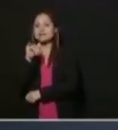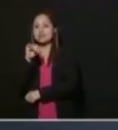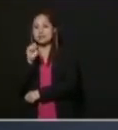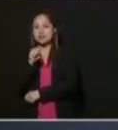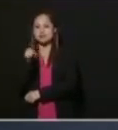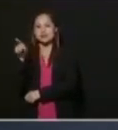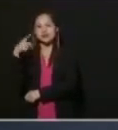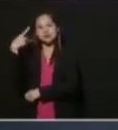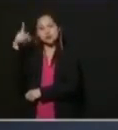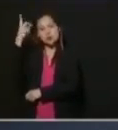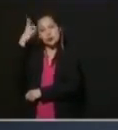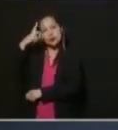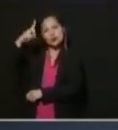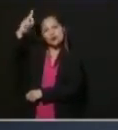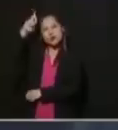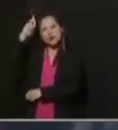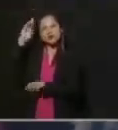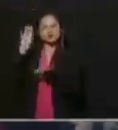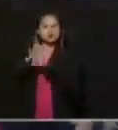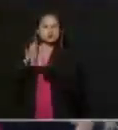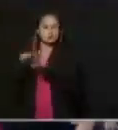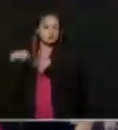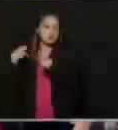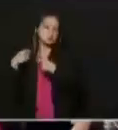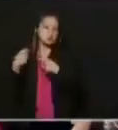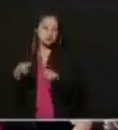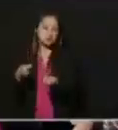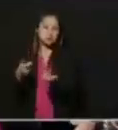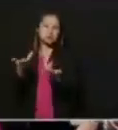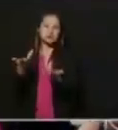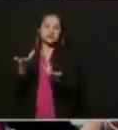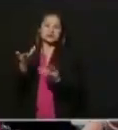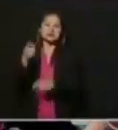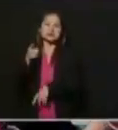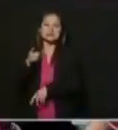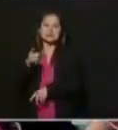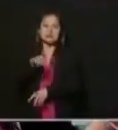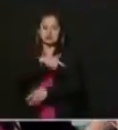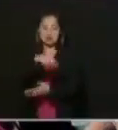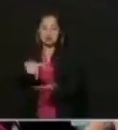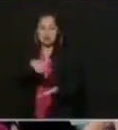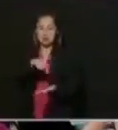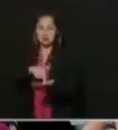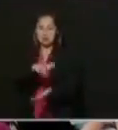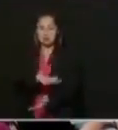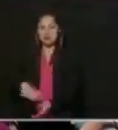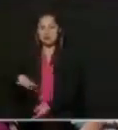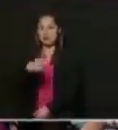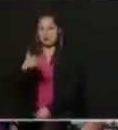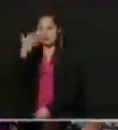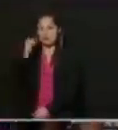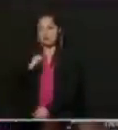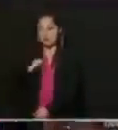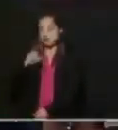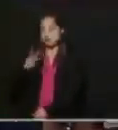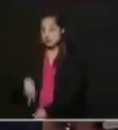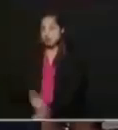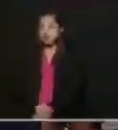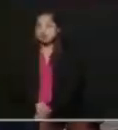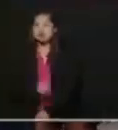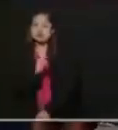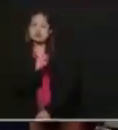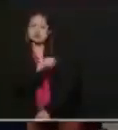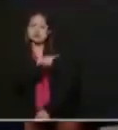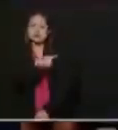dios, sino seres trascendidos, el centro, ¿verdad? De arriba que a donde estaban en estos lugares elevados. De nuevo. Sí, bueno, tenía un panteón Levantamos la